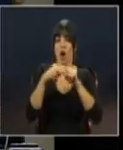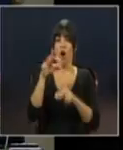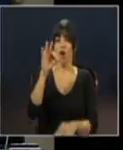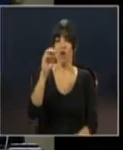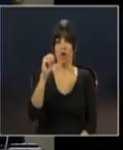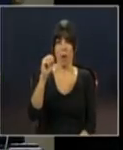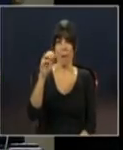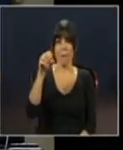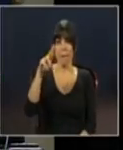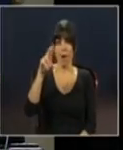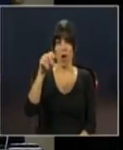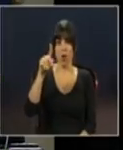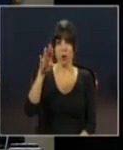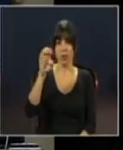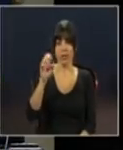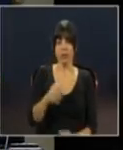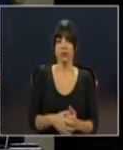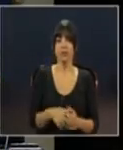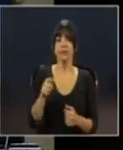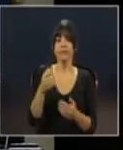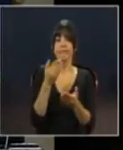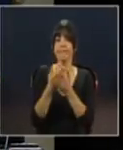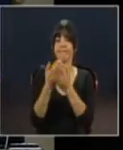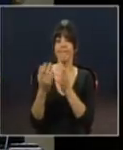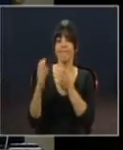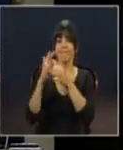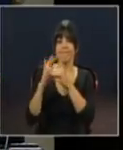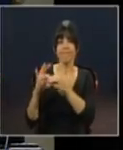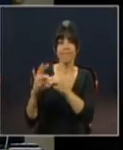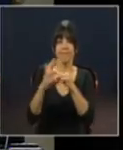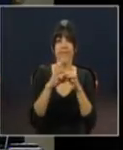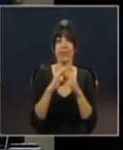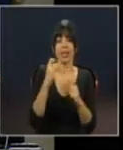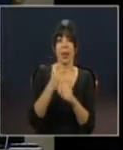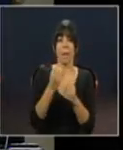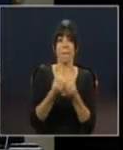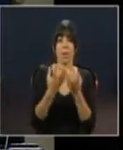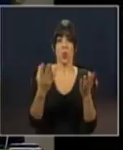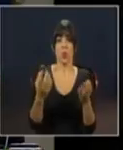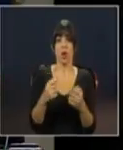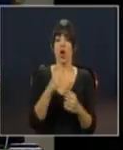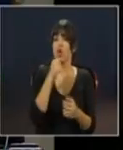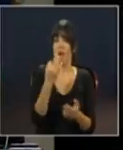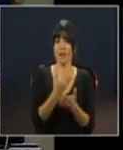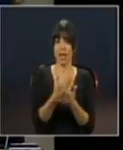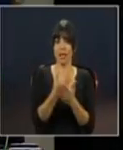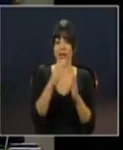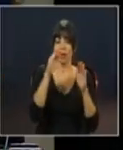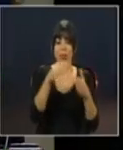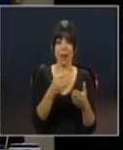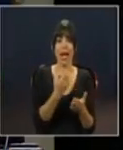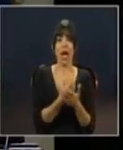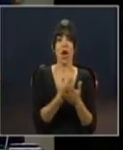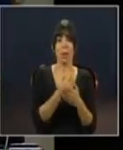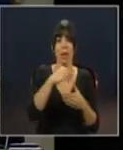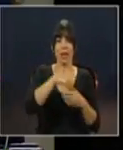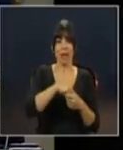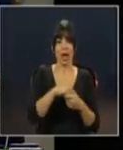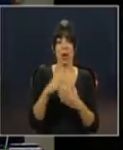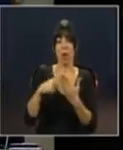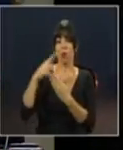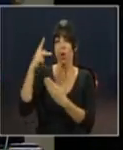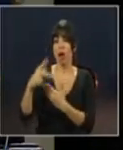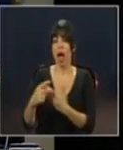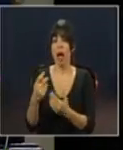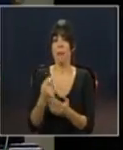FOMPRODUCE, ente articulador de la oferta pública de servicios no financieros para la economía interna, que agrupa programas, departamentos y